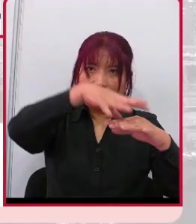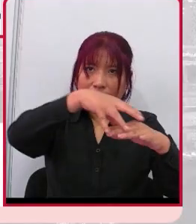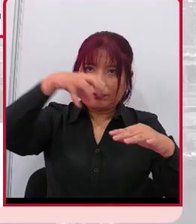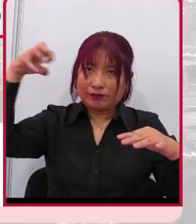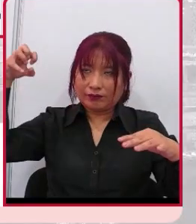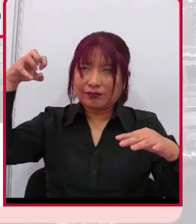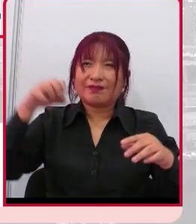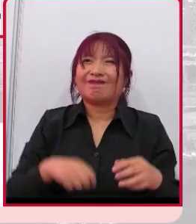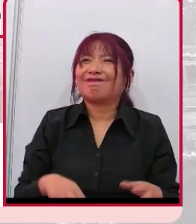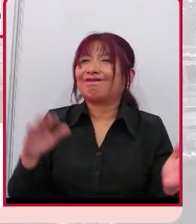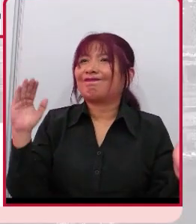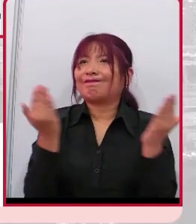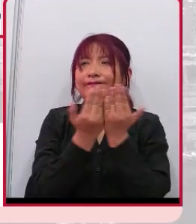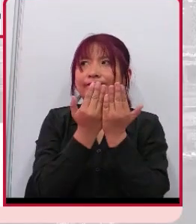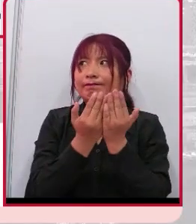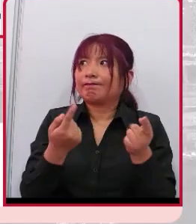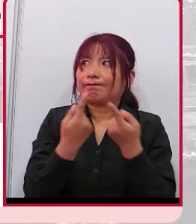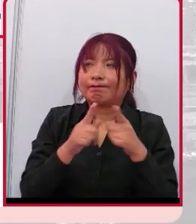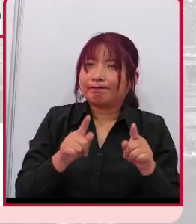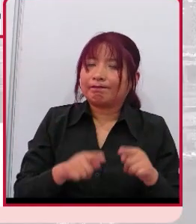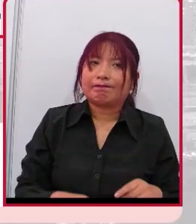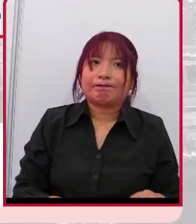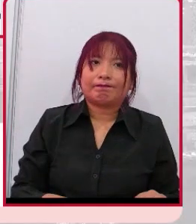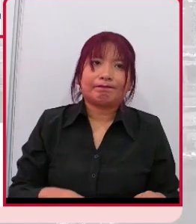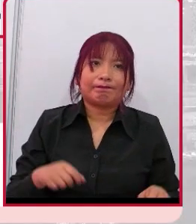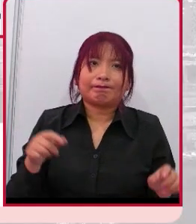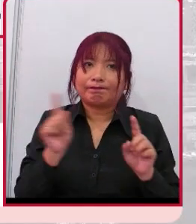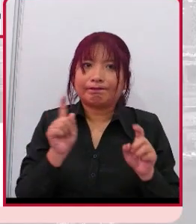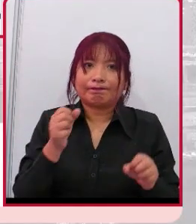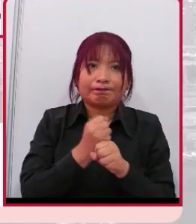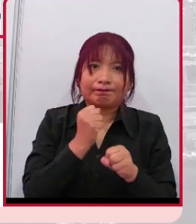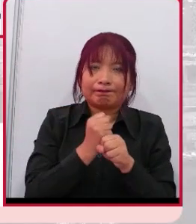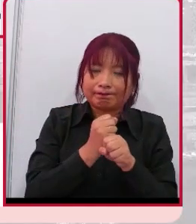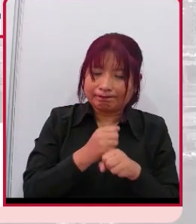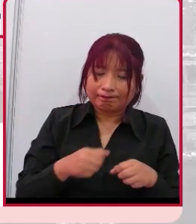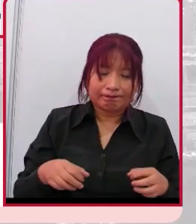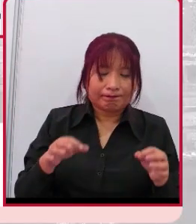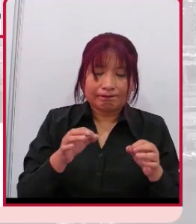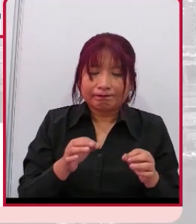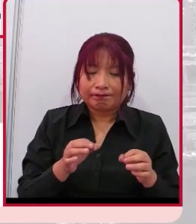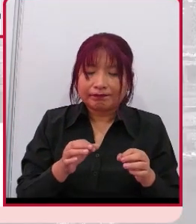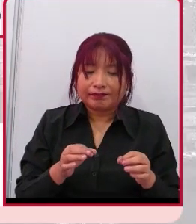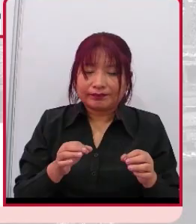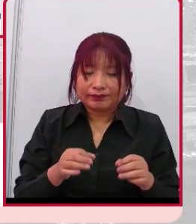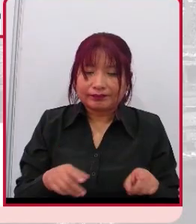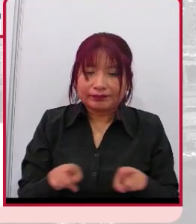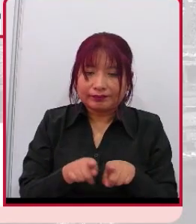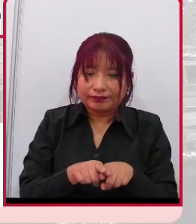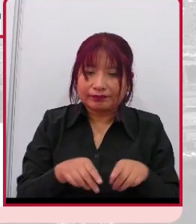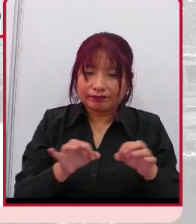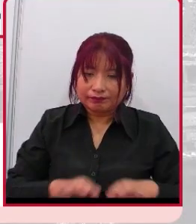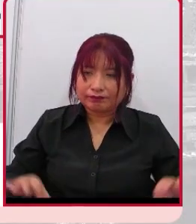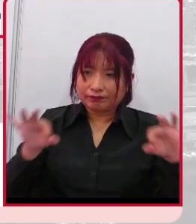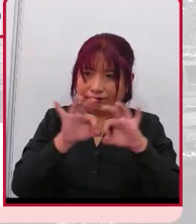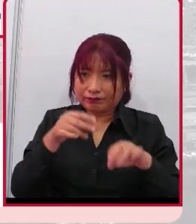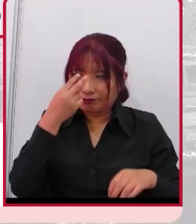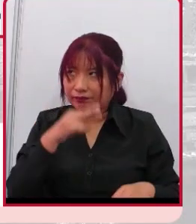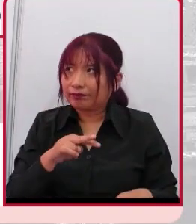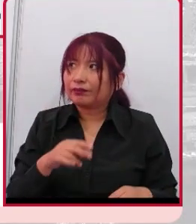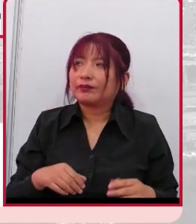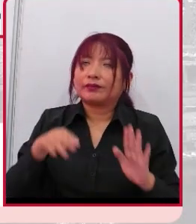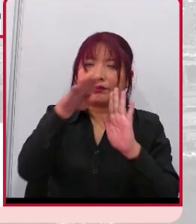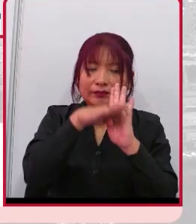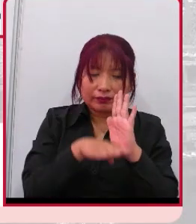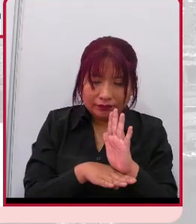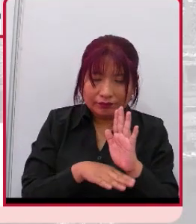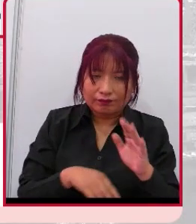impactó negativamente en el tratamiento de la planta concentradora, reduciendo su producción. Sin